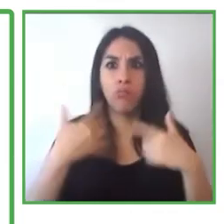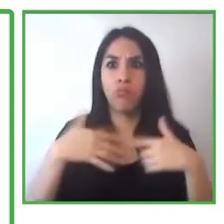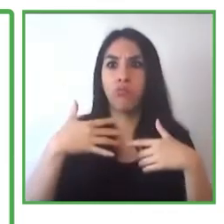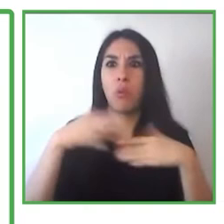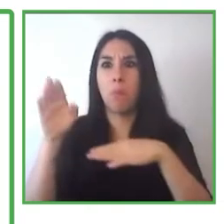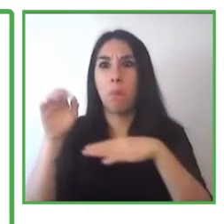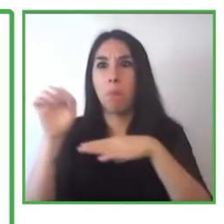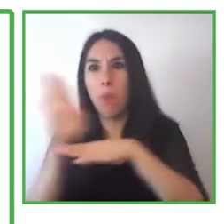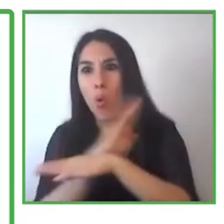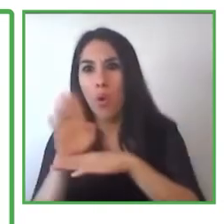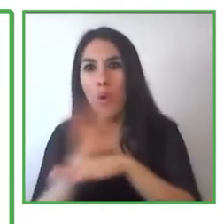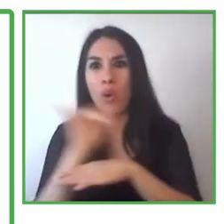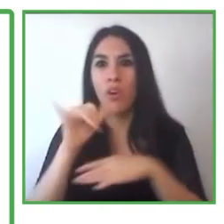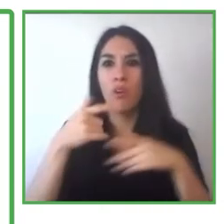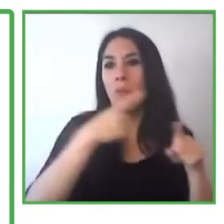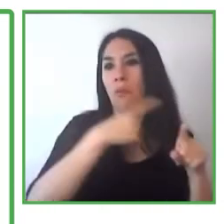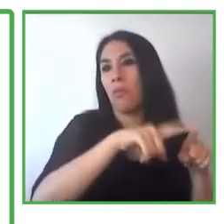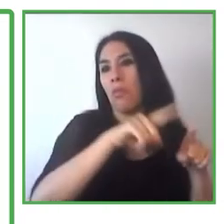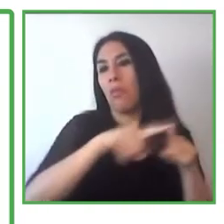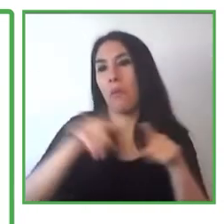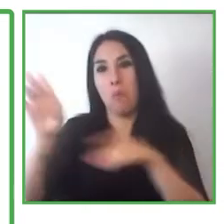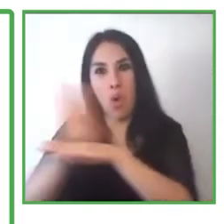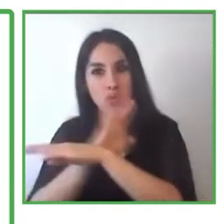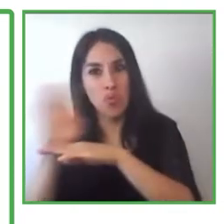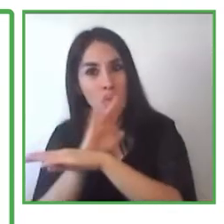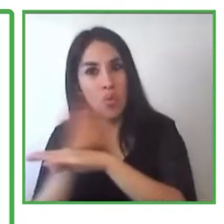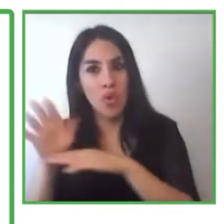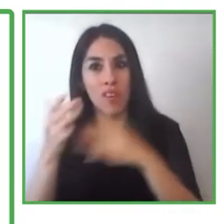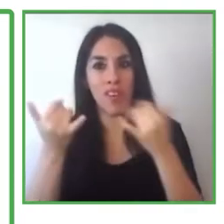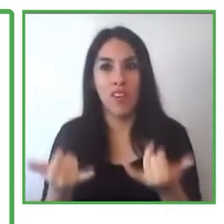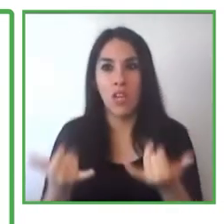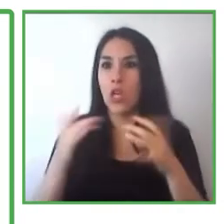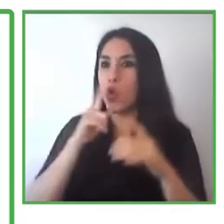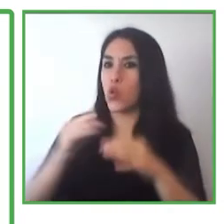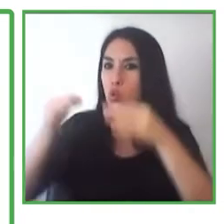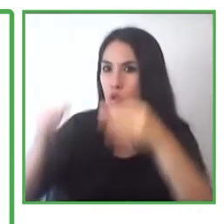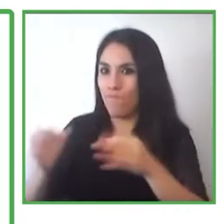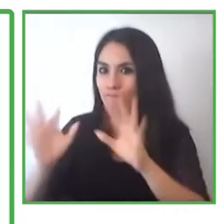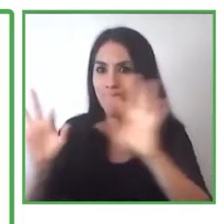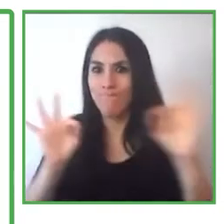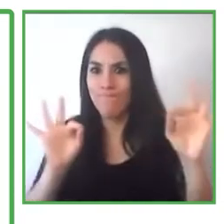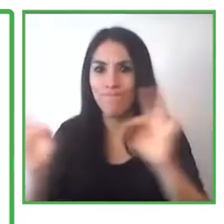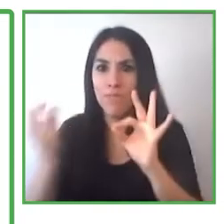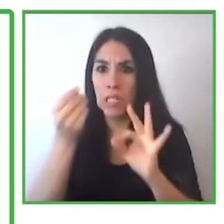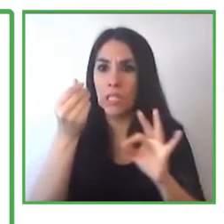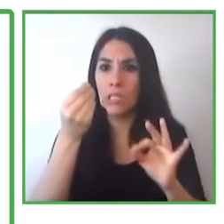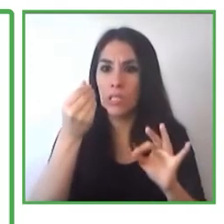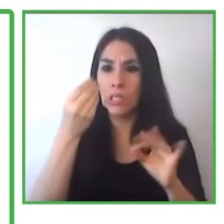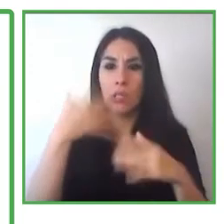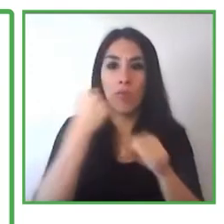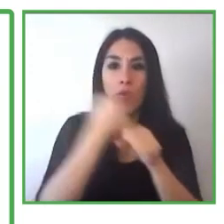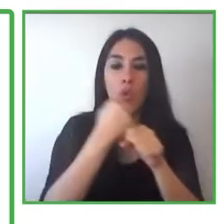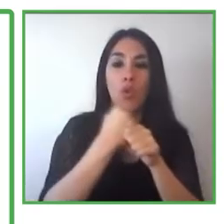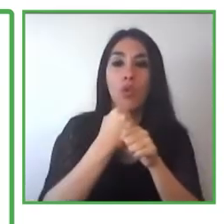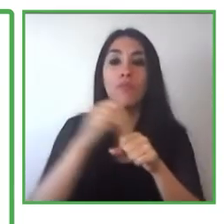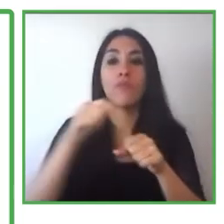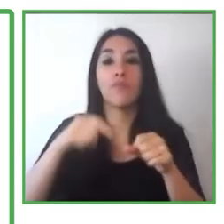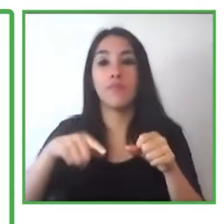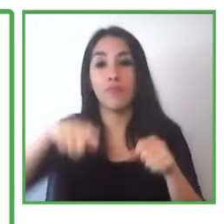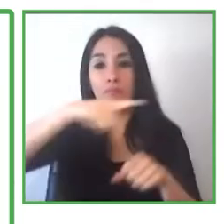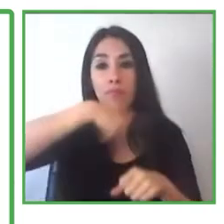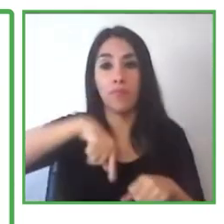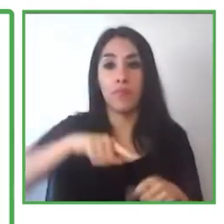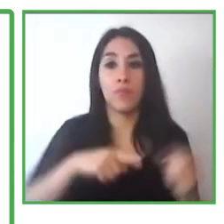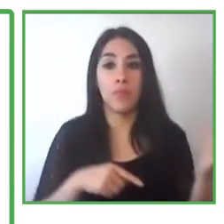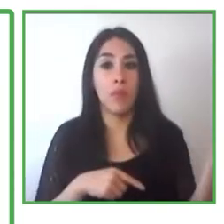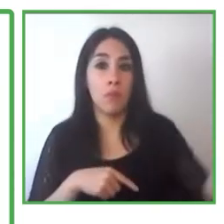que son las que generan, pues a través de sus resultados y dividendos, permiten que la Fundación pueda invertir cada año pues